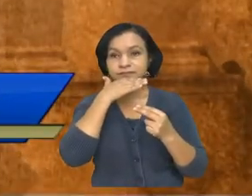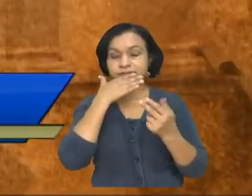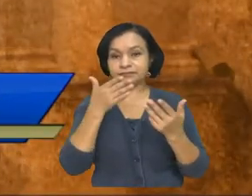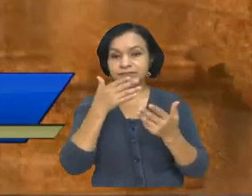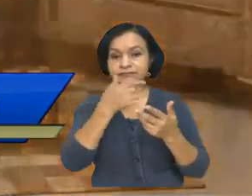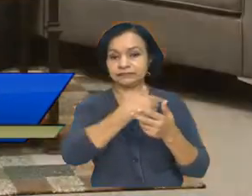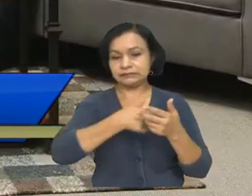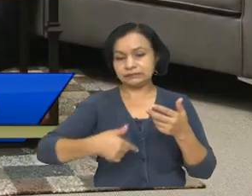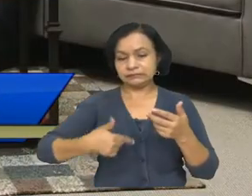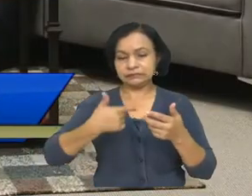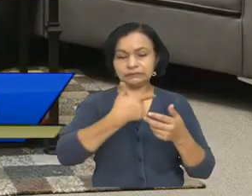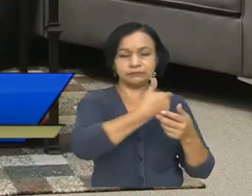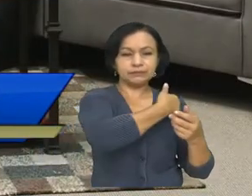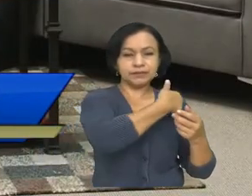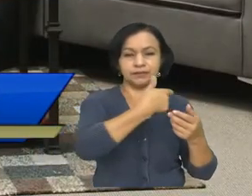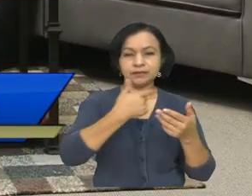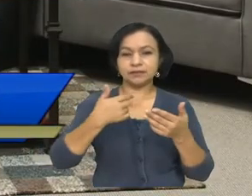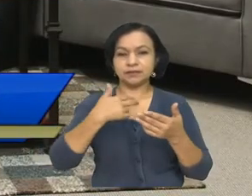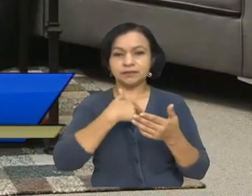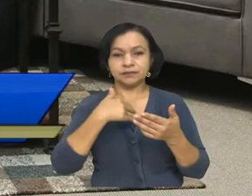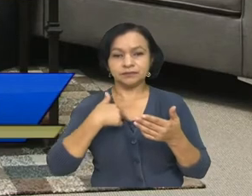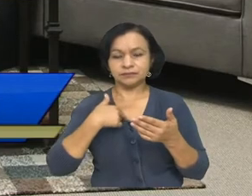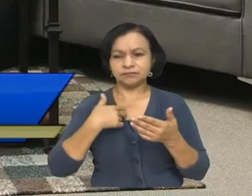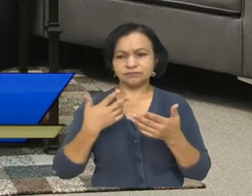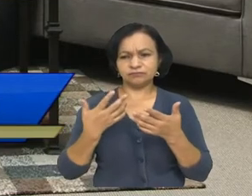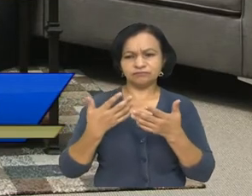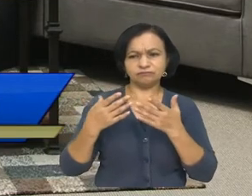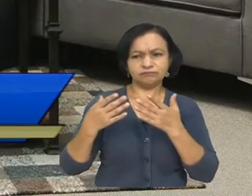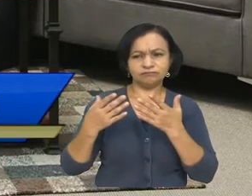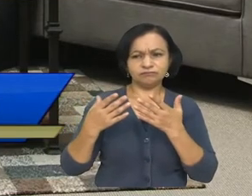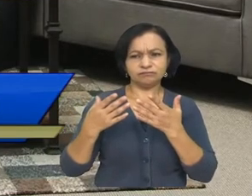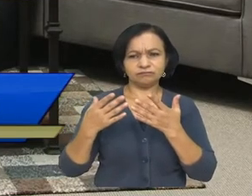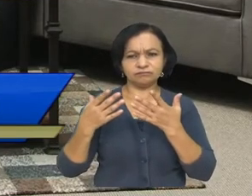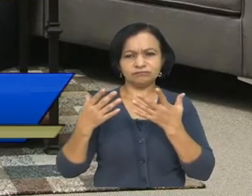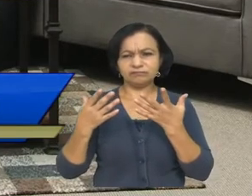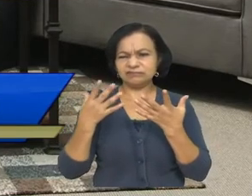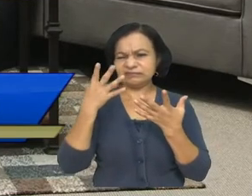operados, baleados, y no querían saber nada de nosotros, se quitaban todas